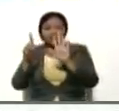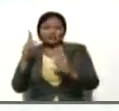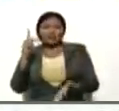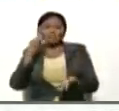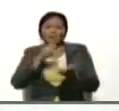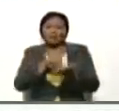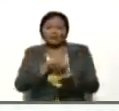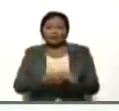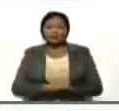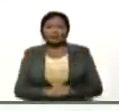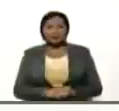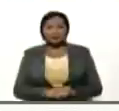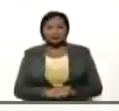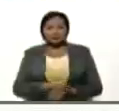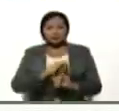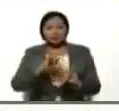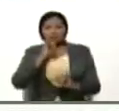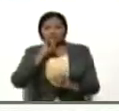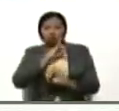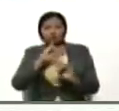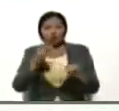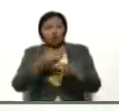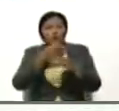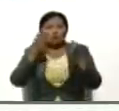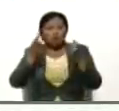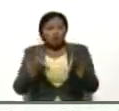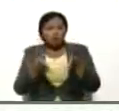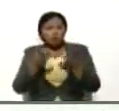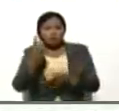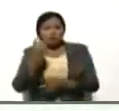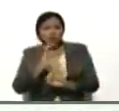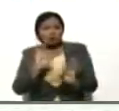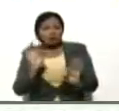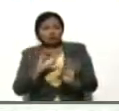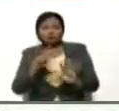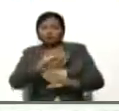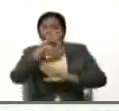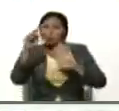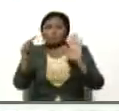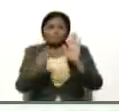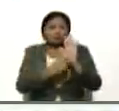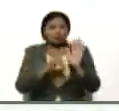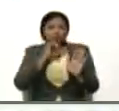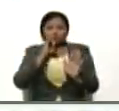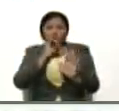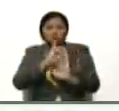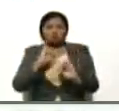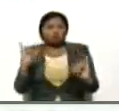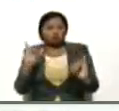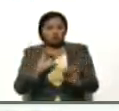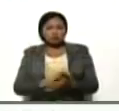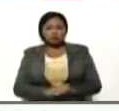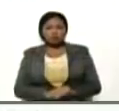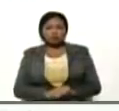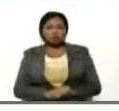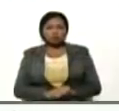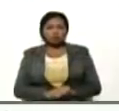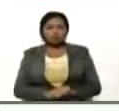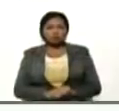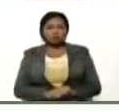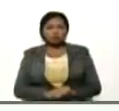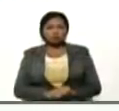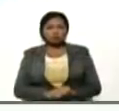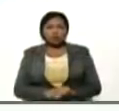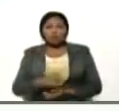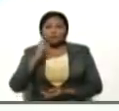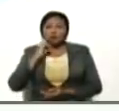Correcto. Tú ya anunciaste todos los gobernadores, no queda ninguno por anunciar. Todos están... No, están anunciados todos. Ah,